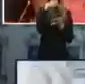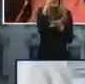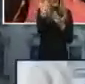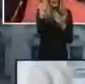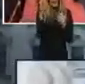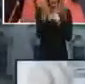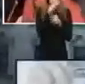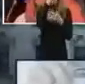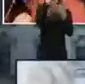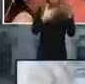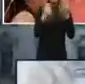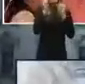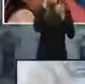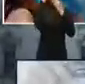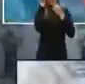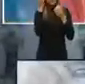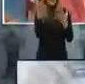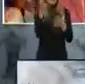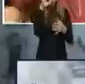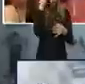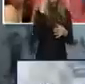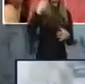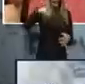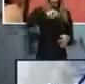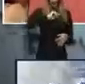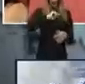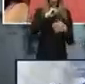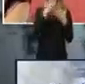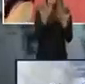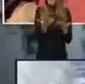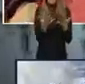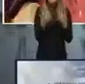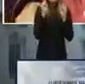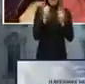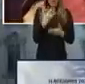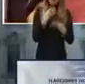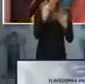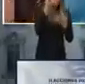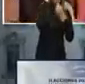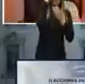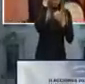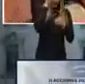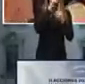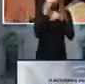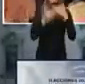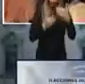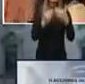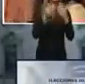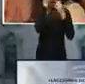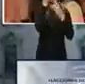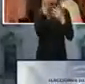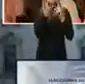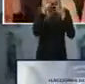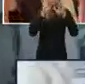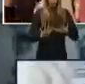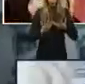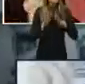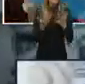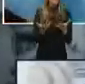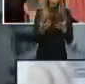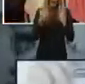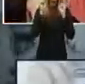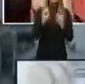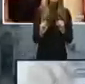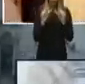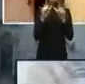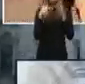podamos informarle, porque en nuestro afán de informarle, en nuestro proceso informativo no nos detenemos, y por eso es que